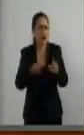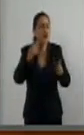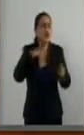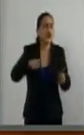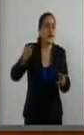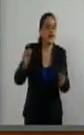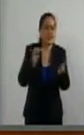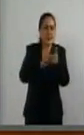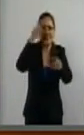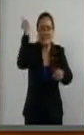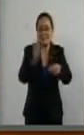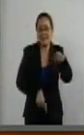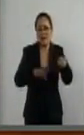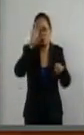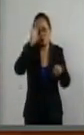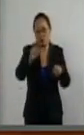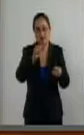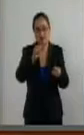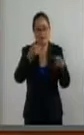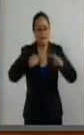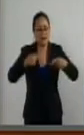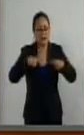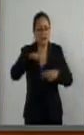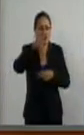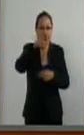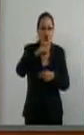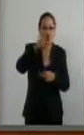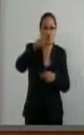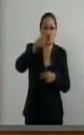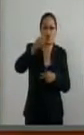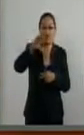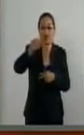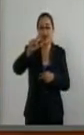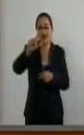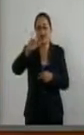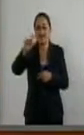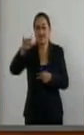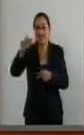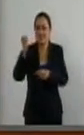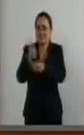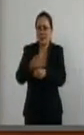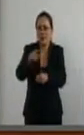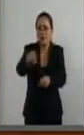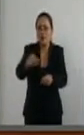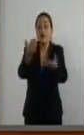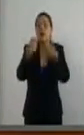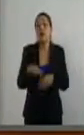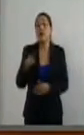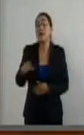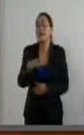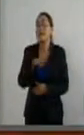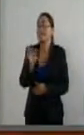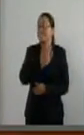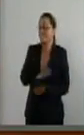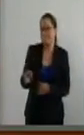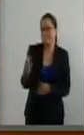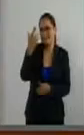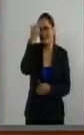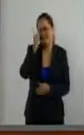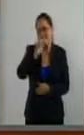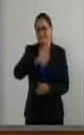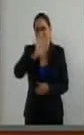en eliminar el concepto de personas no localizadas, podría parecer algún argumento